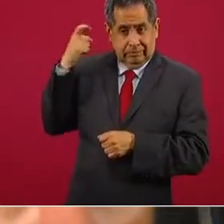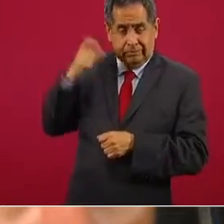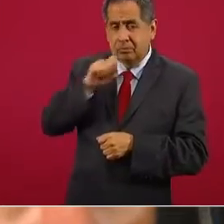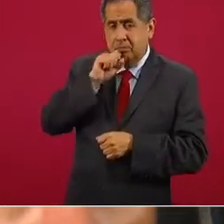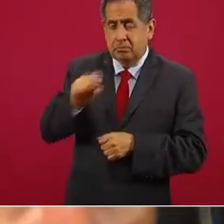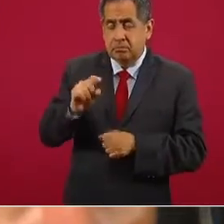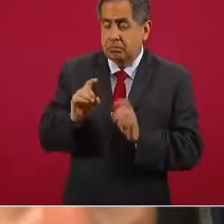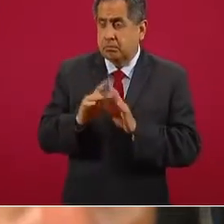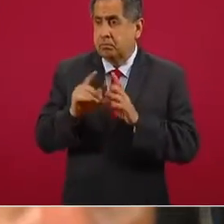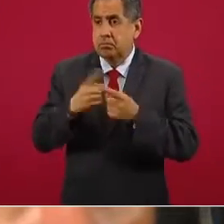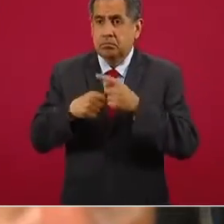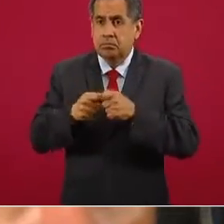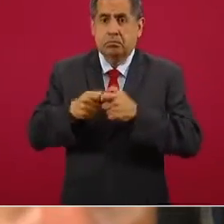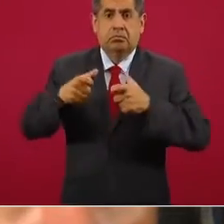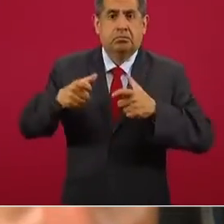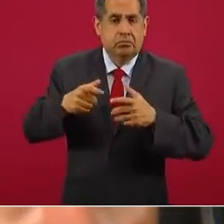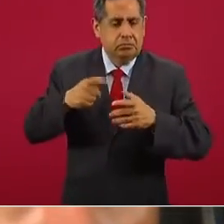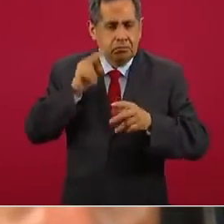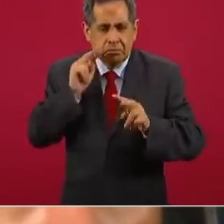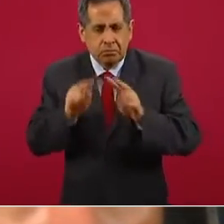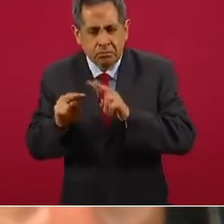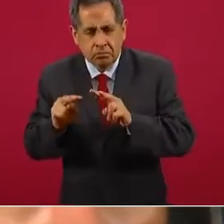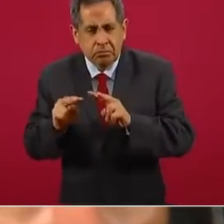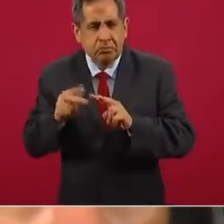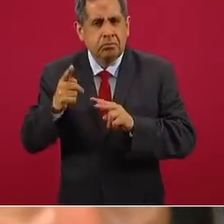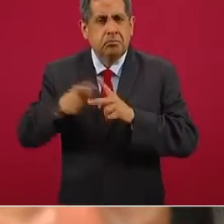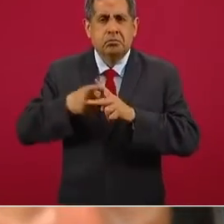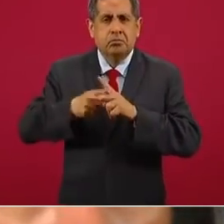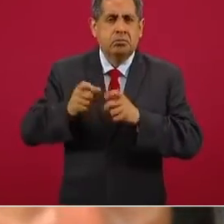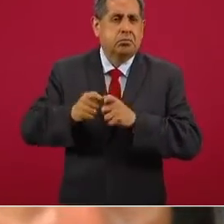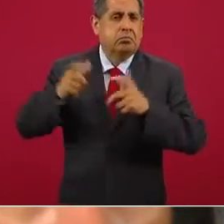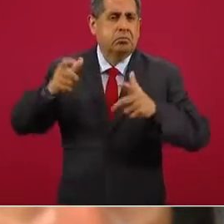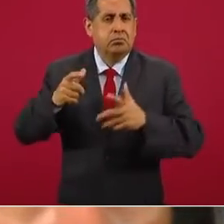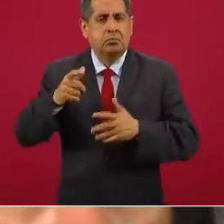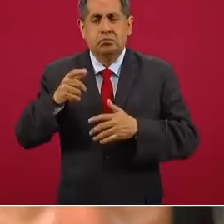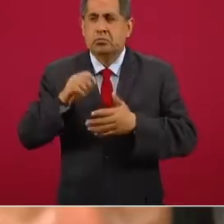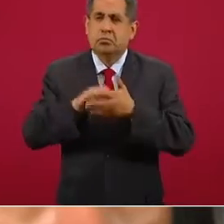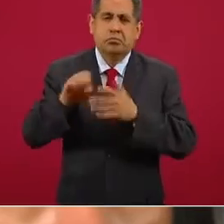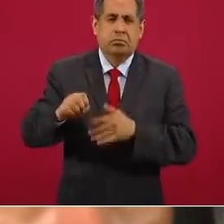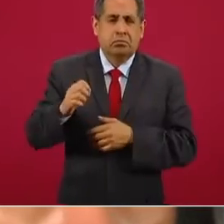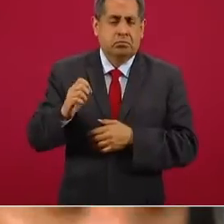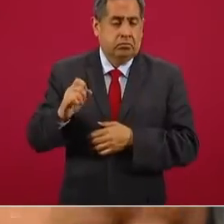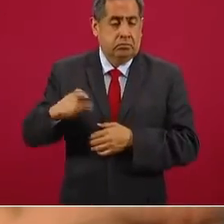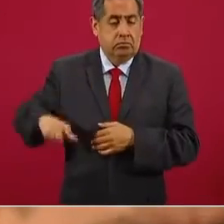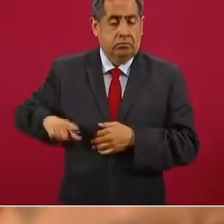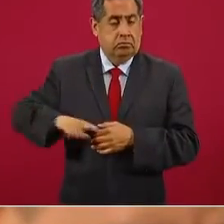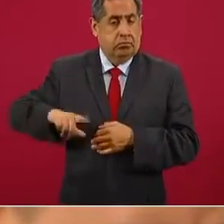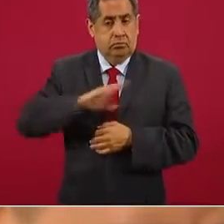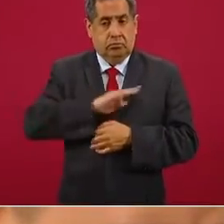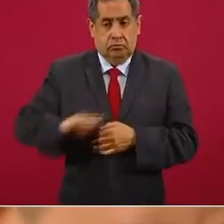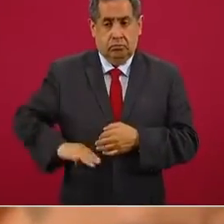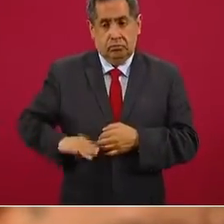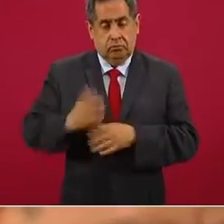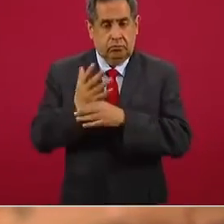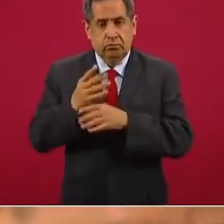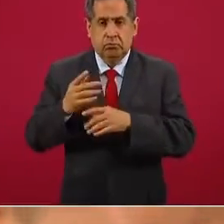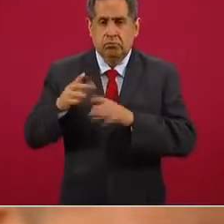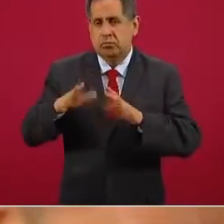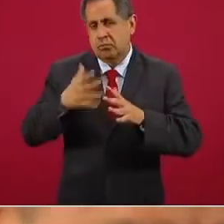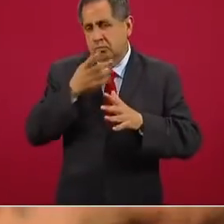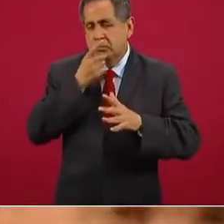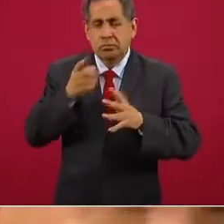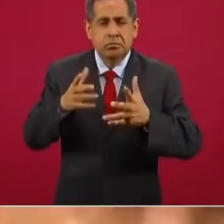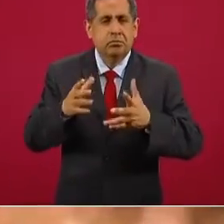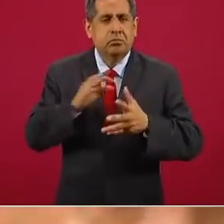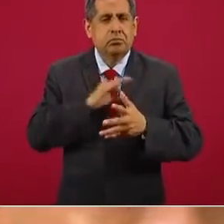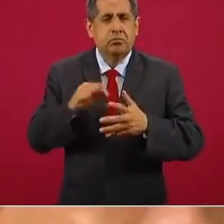una situación ahí de análisis en la situación de sus cifras. Desde, por lo menos desde el gobierno municipal se habla, y bueno, también del Estado, se